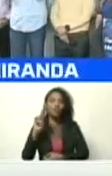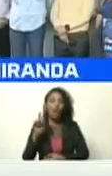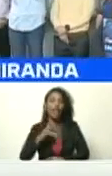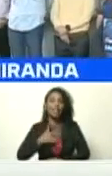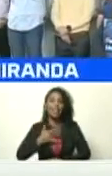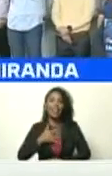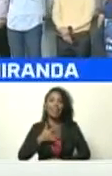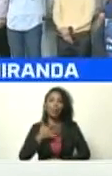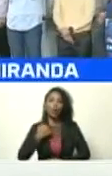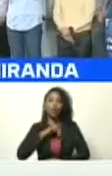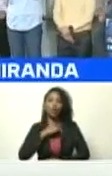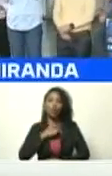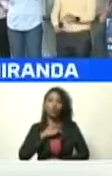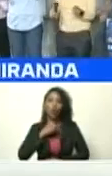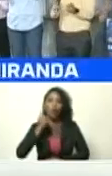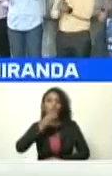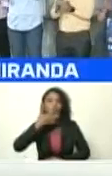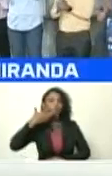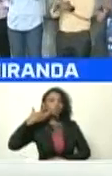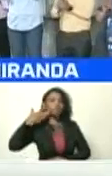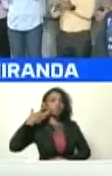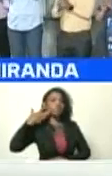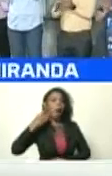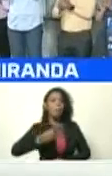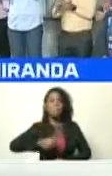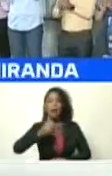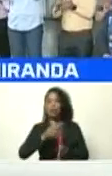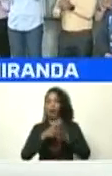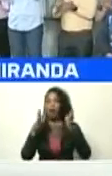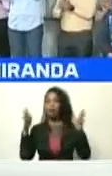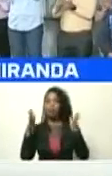sentimos el orgullo más grande.